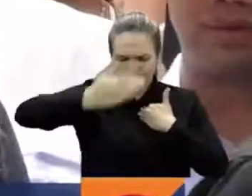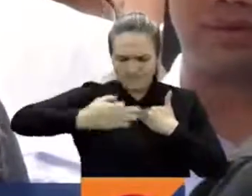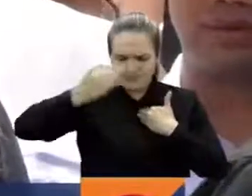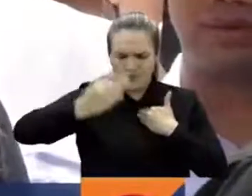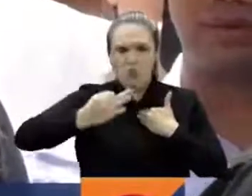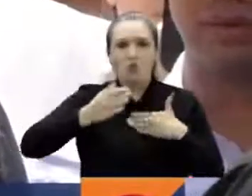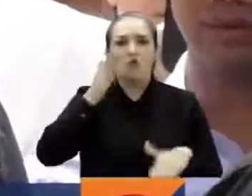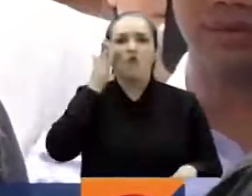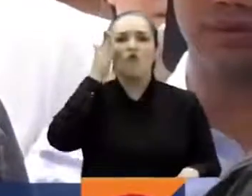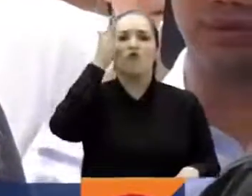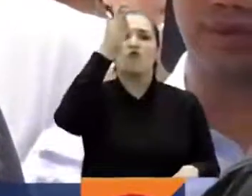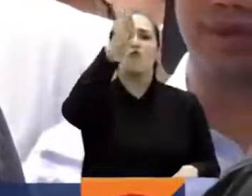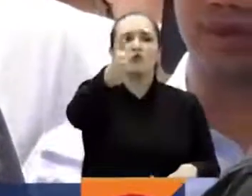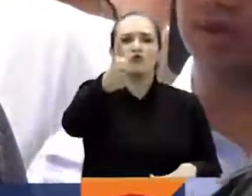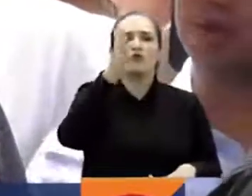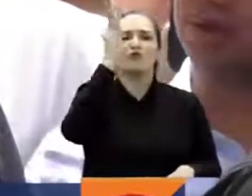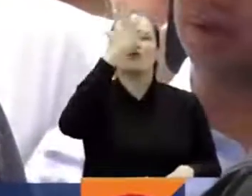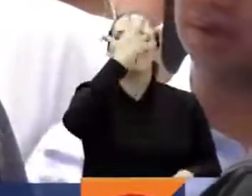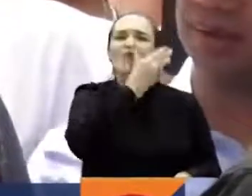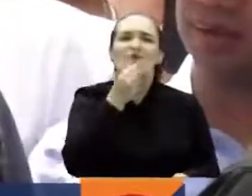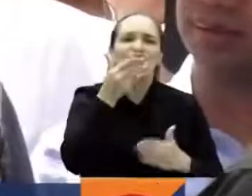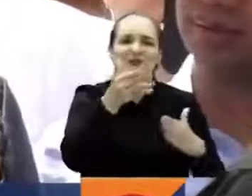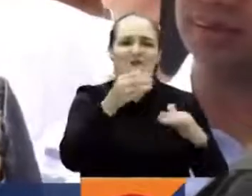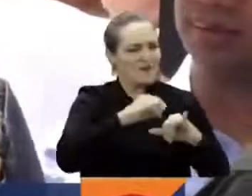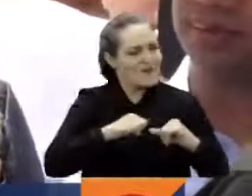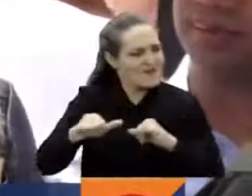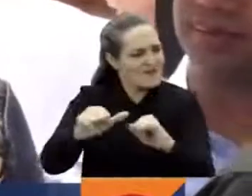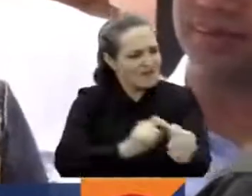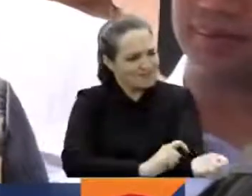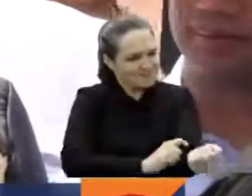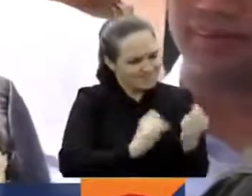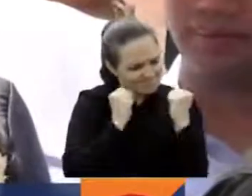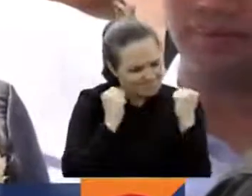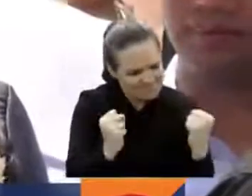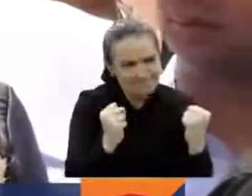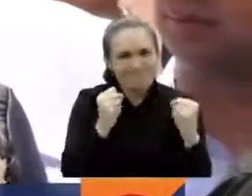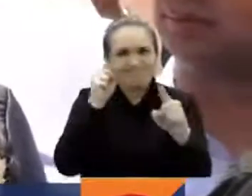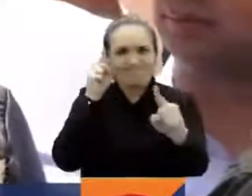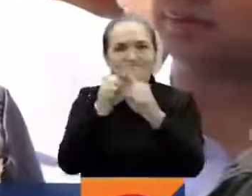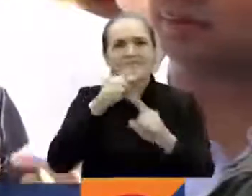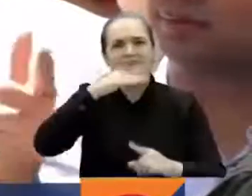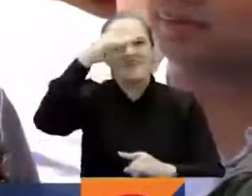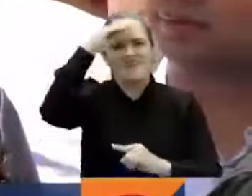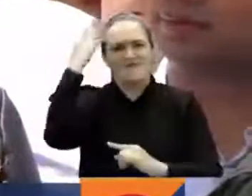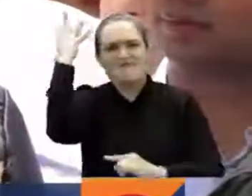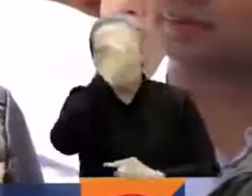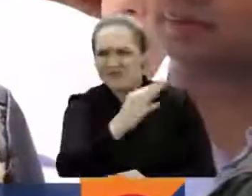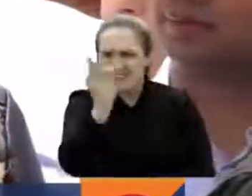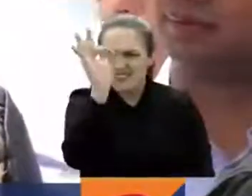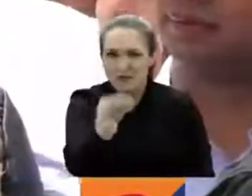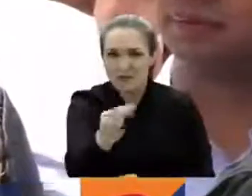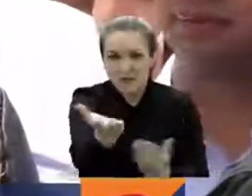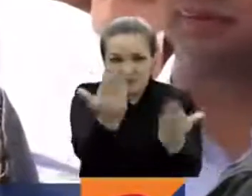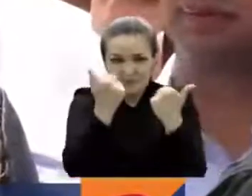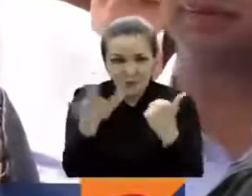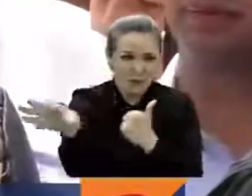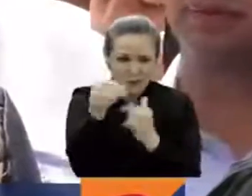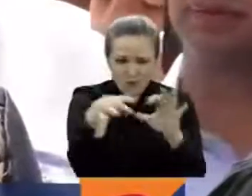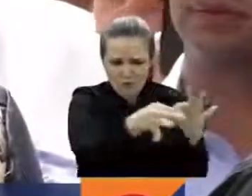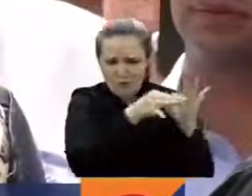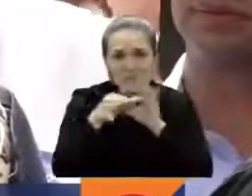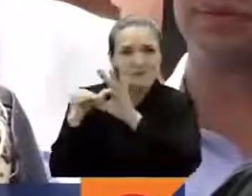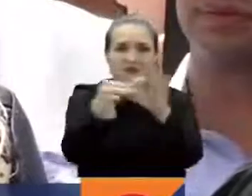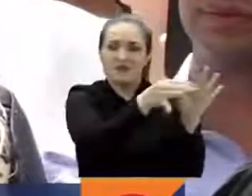de que el futuro se parece a nosotros, de que vienen muchas cosas buenas para la ciudad y los quiero invitar a esa unidad y por eso también